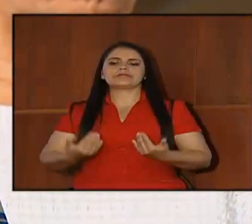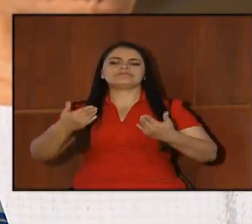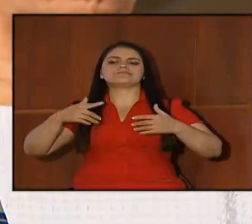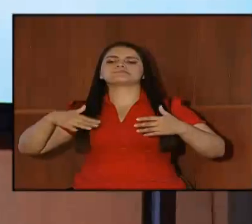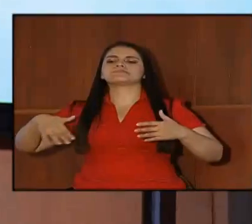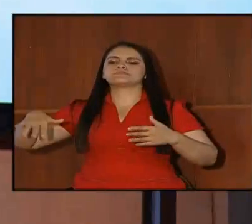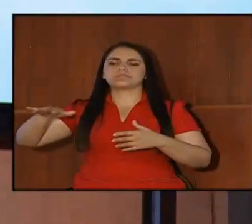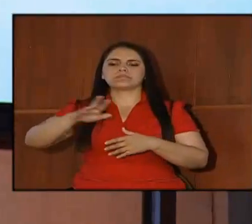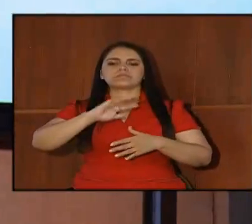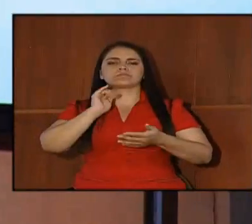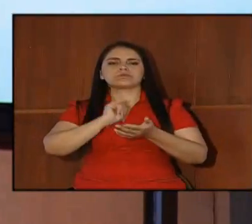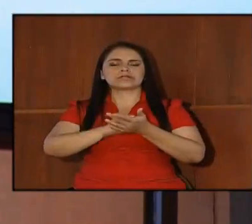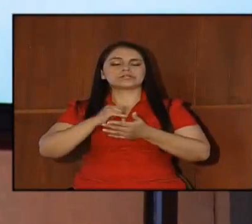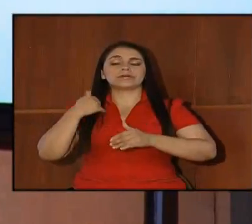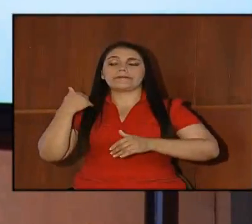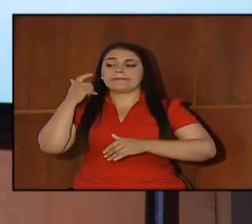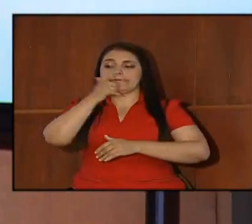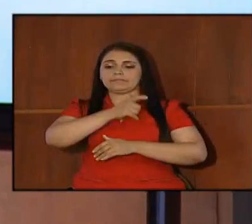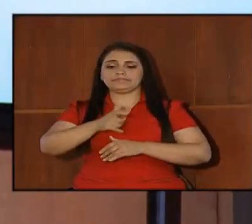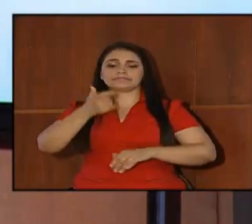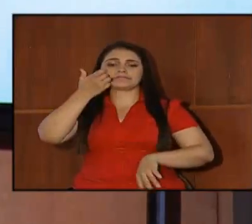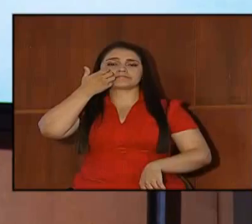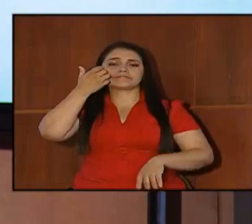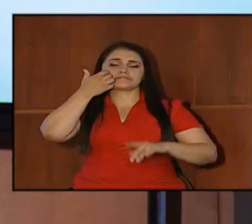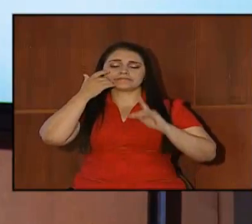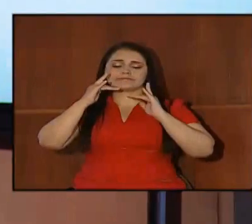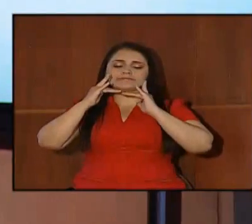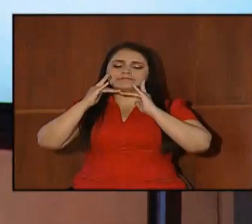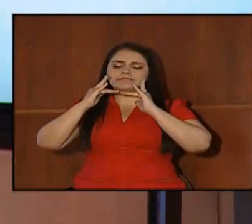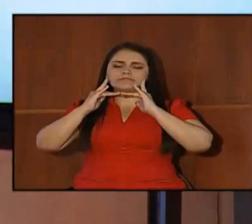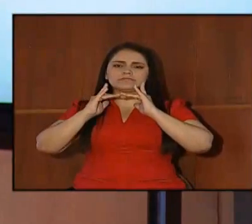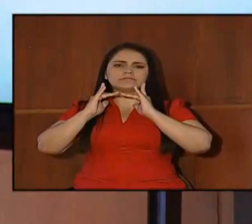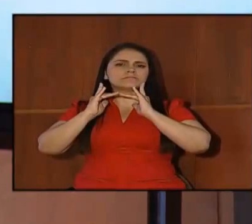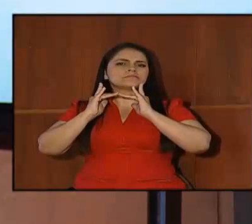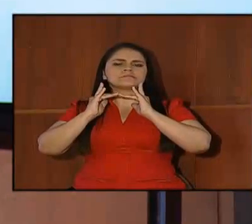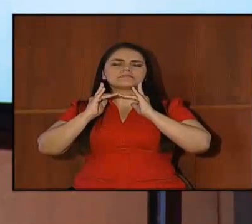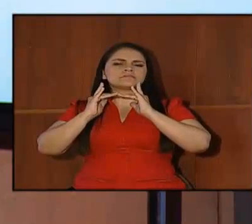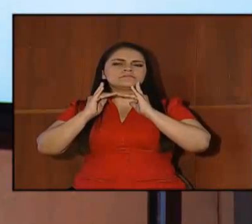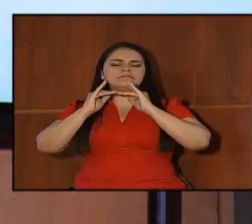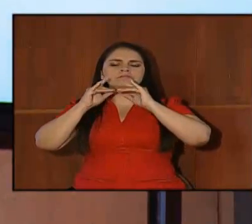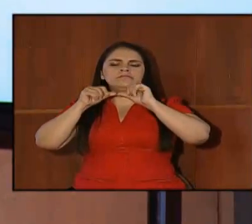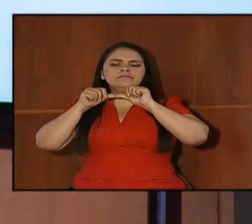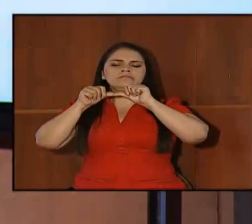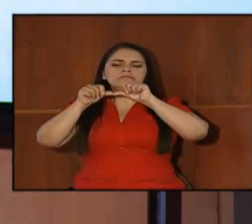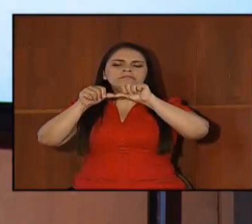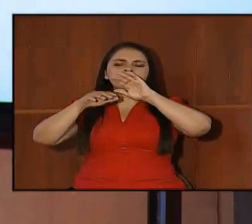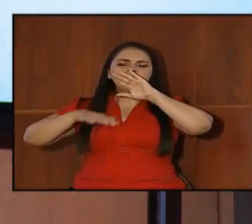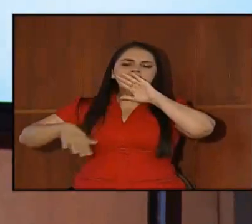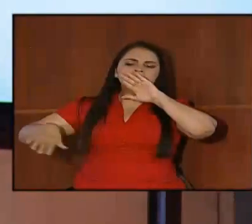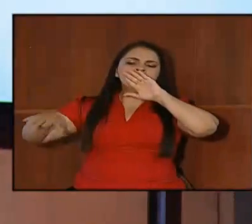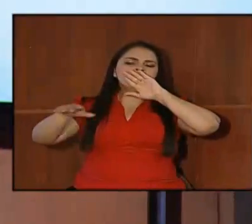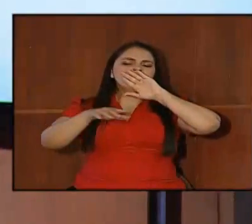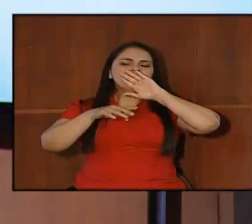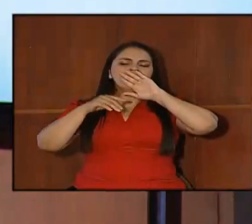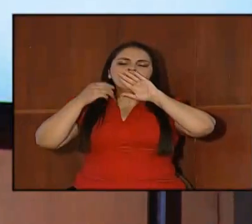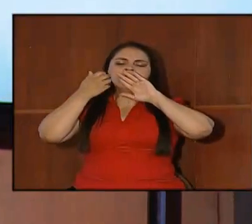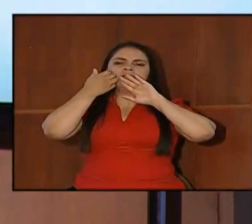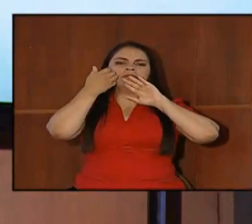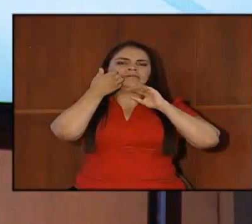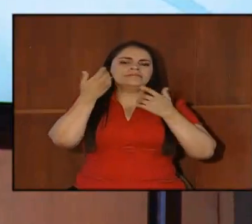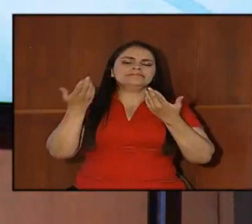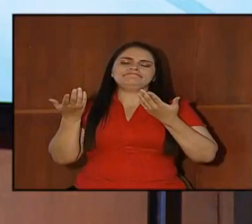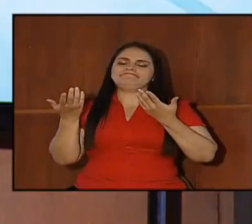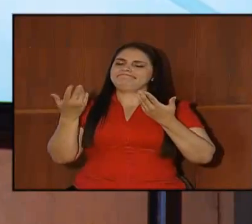siempre nuestros pacientes que están acostados en la cama pues tienen una serie de enfermedades que se van asociando